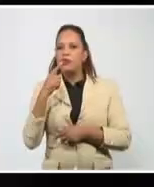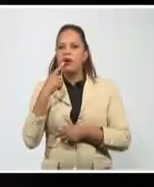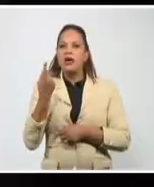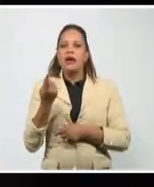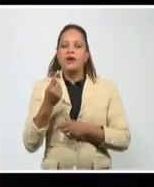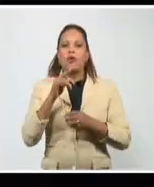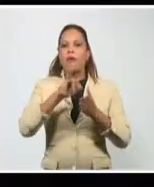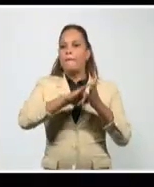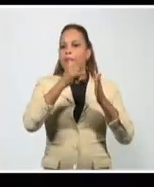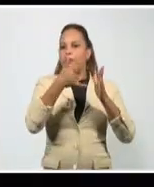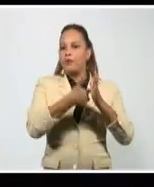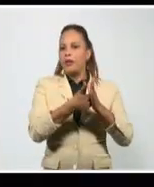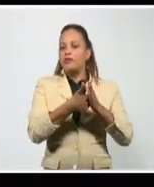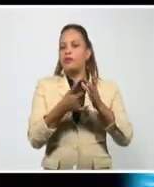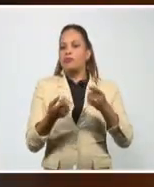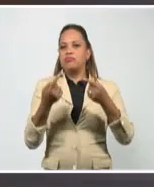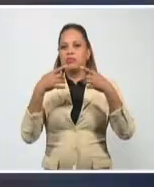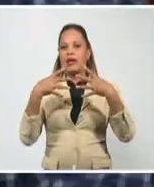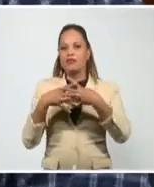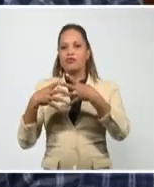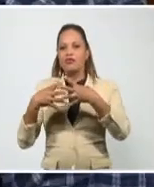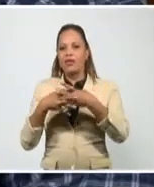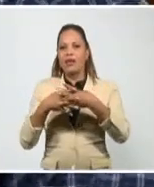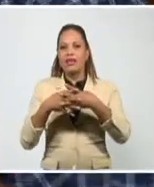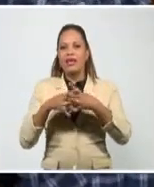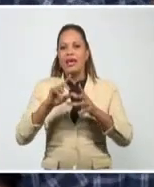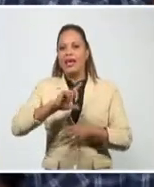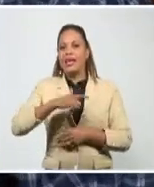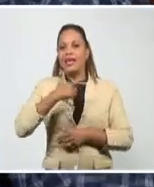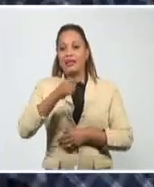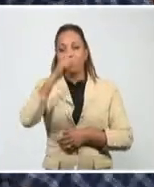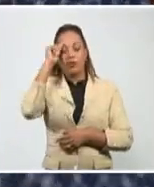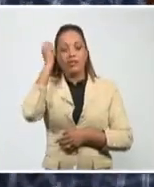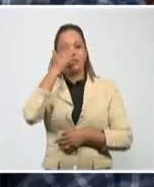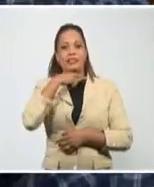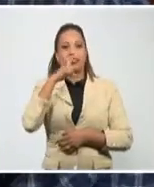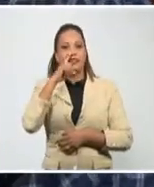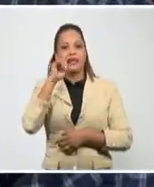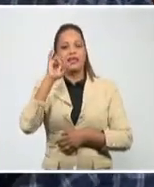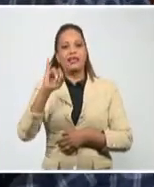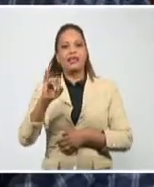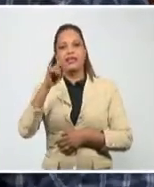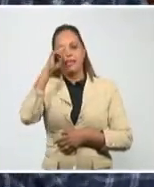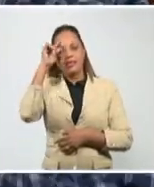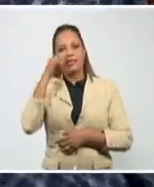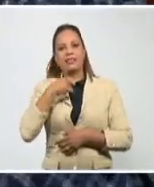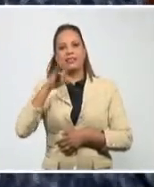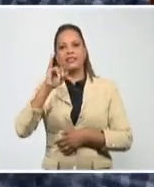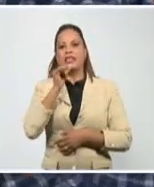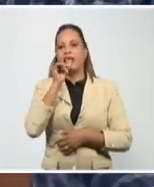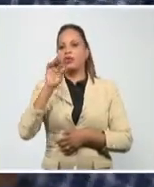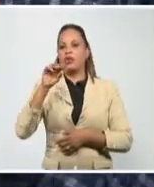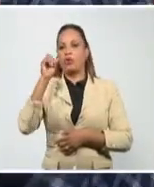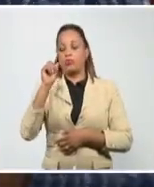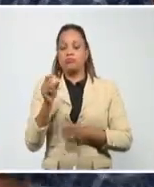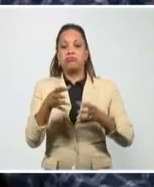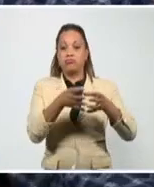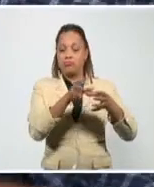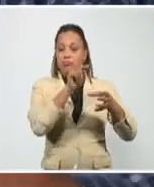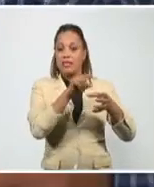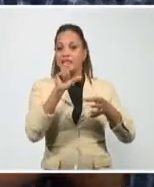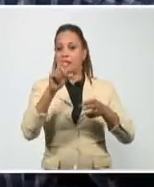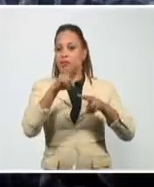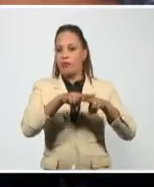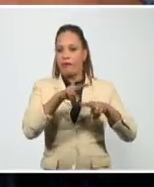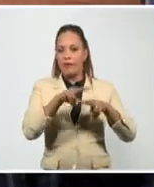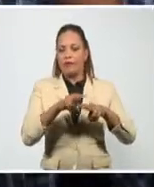y asociados a la farsa de San Isidro. Quiérase o no, estos esfuerzos